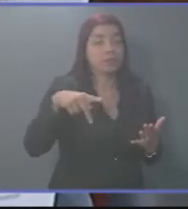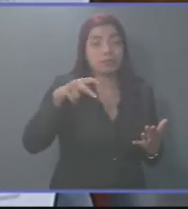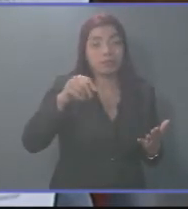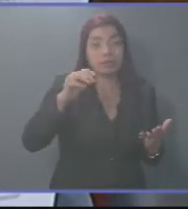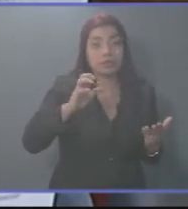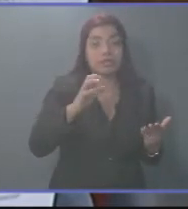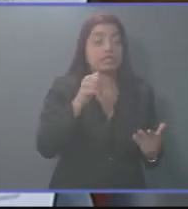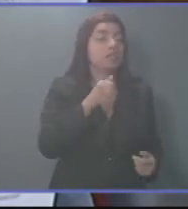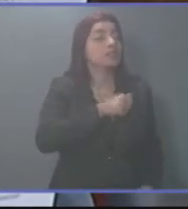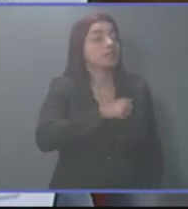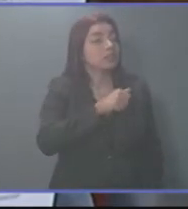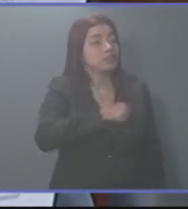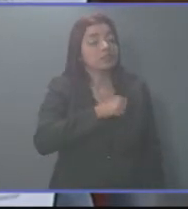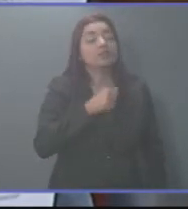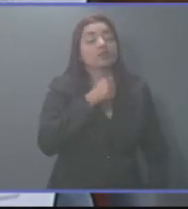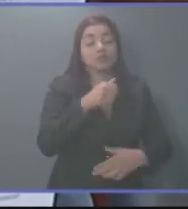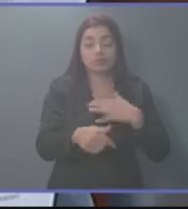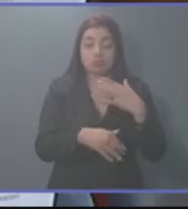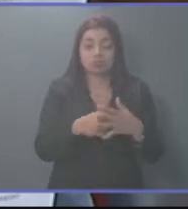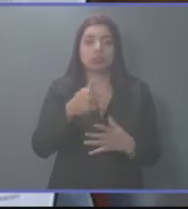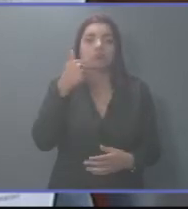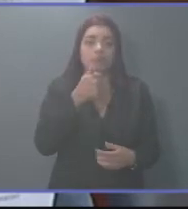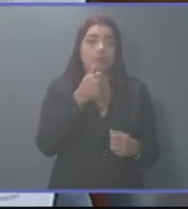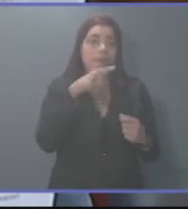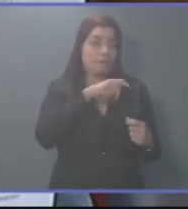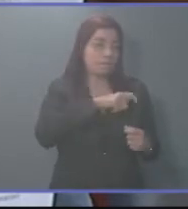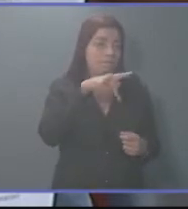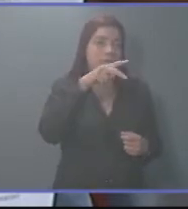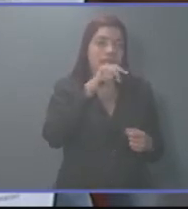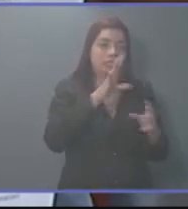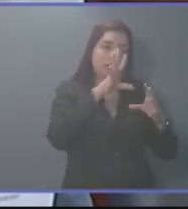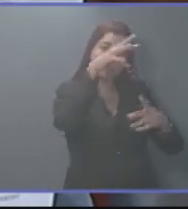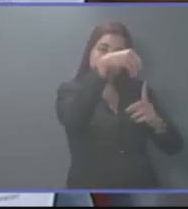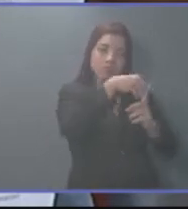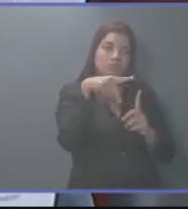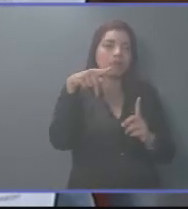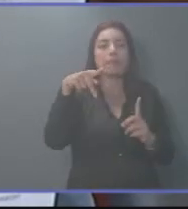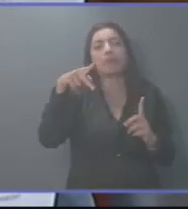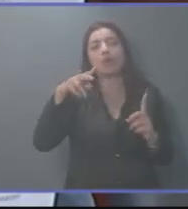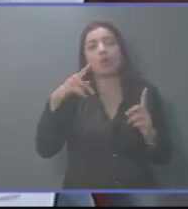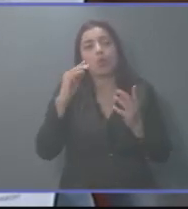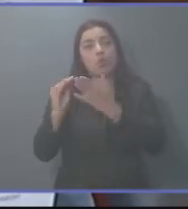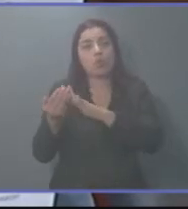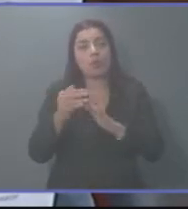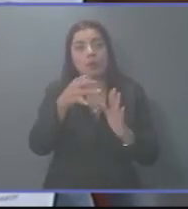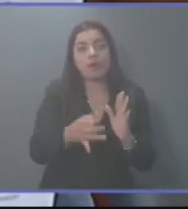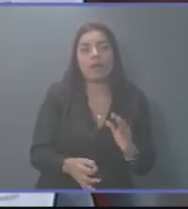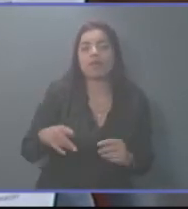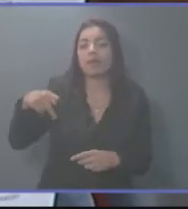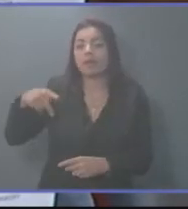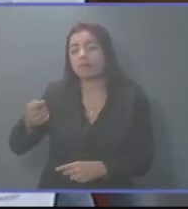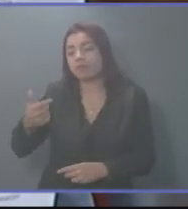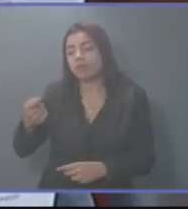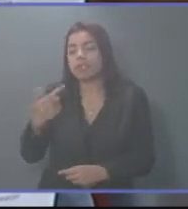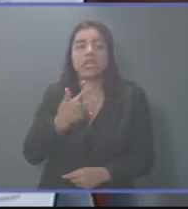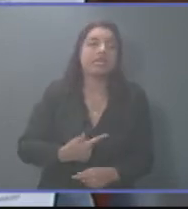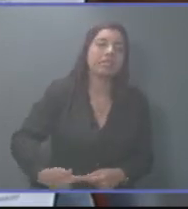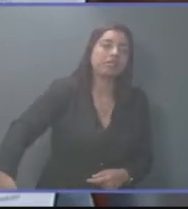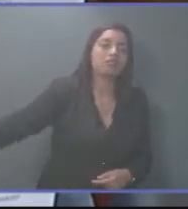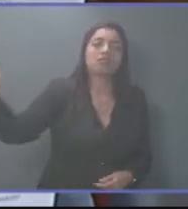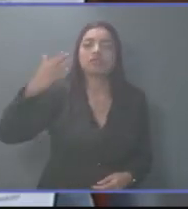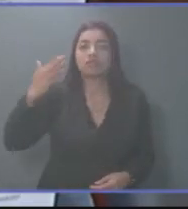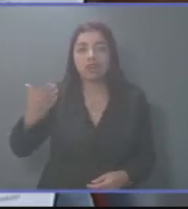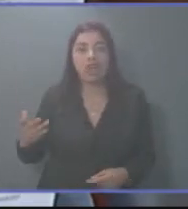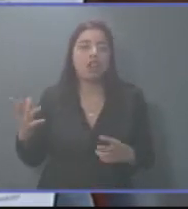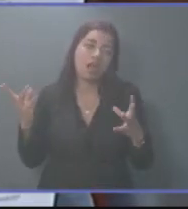a su cargo las funciones de Policía Urbana y Policía Rural, quien garantizará el orden, la seguridad y